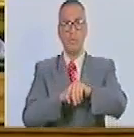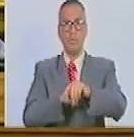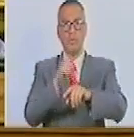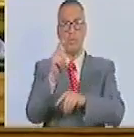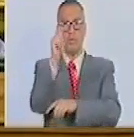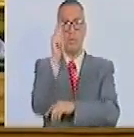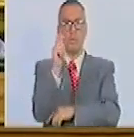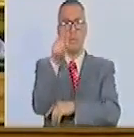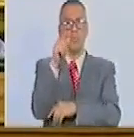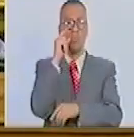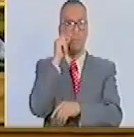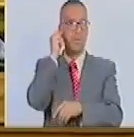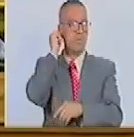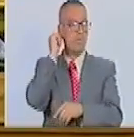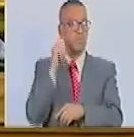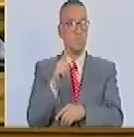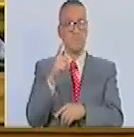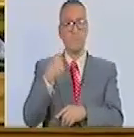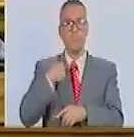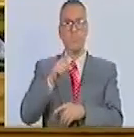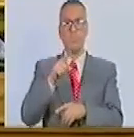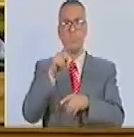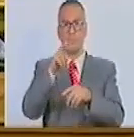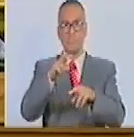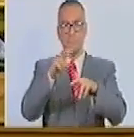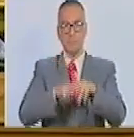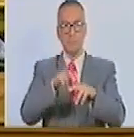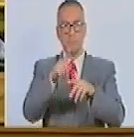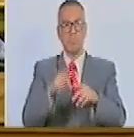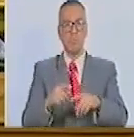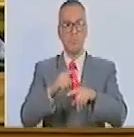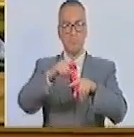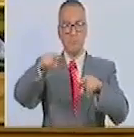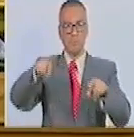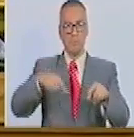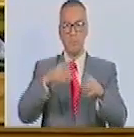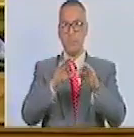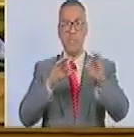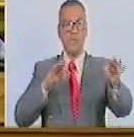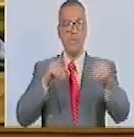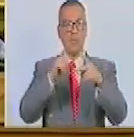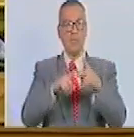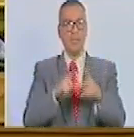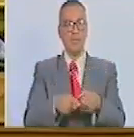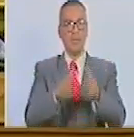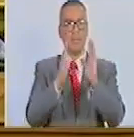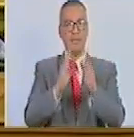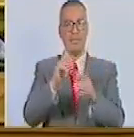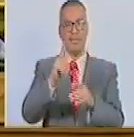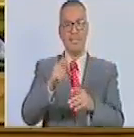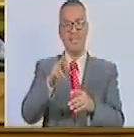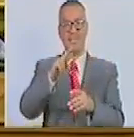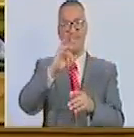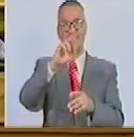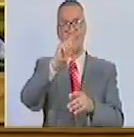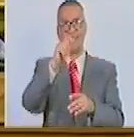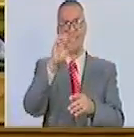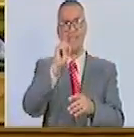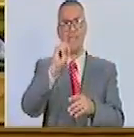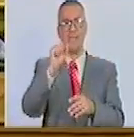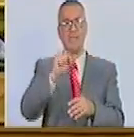diputadas y diputados. Debéis quedaros en el perímetro, lo más lejos que pueden llegar es al edificio de Pajaritos, para